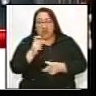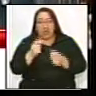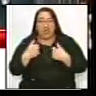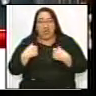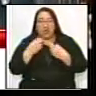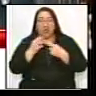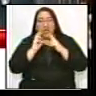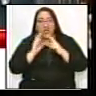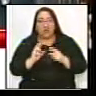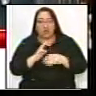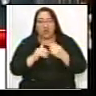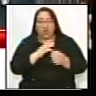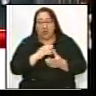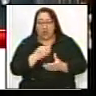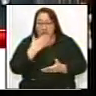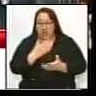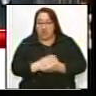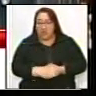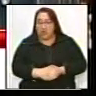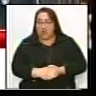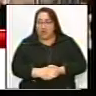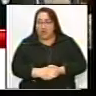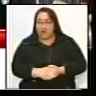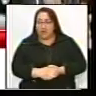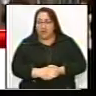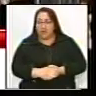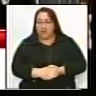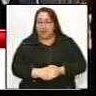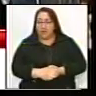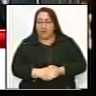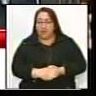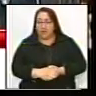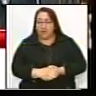obtener una respuesta del Estado. Muchas gracias.